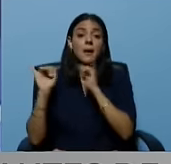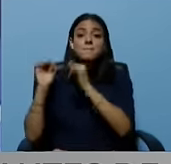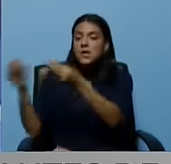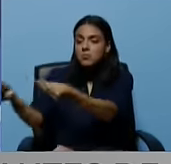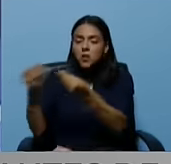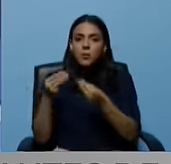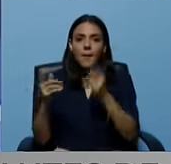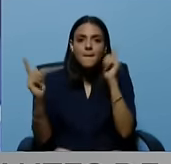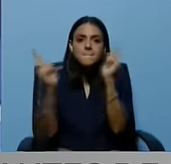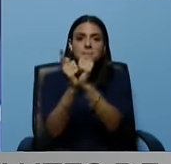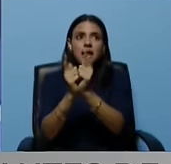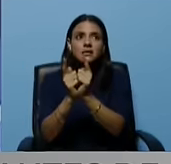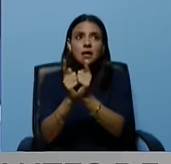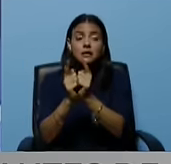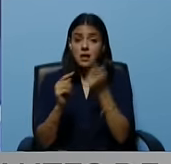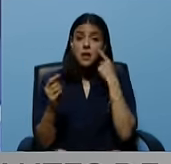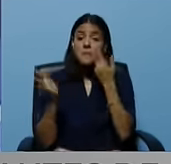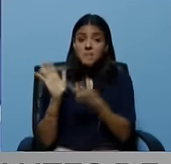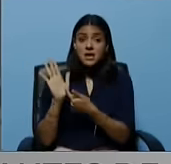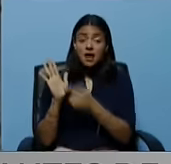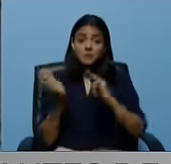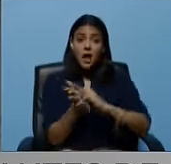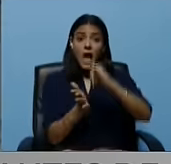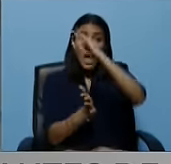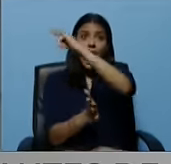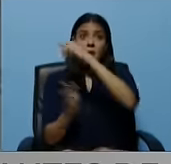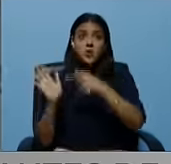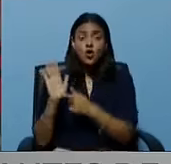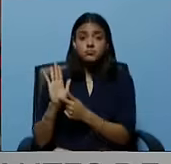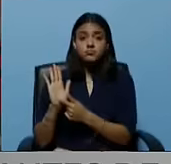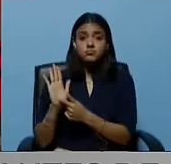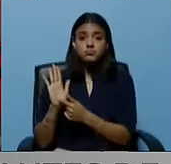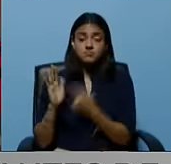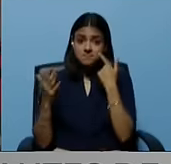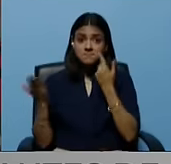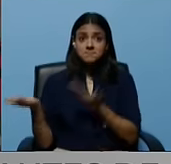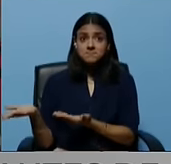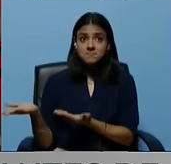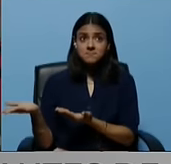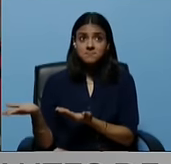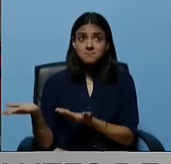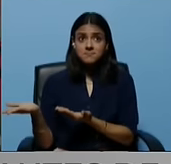Y aquí está el avión, pasaba por aquí como la canción de Luis Eduardo Aute.